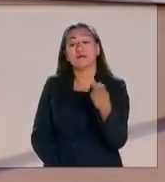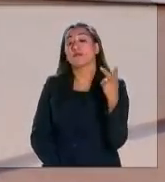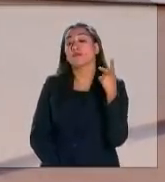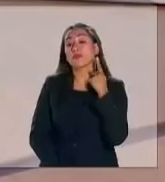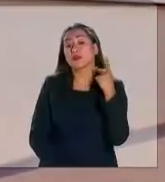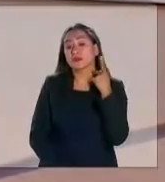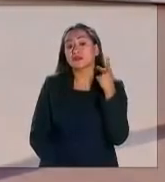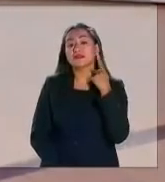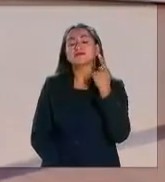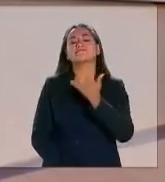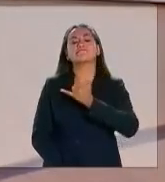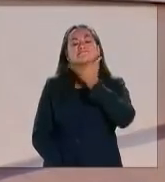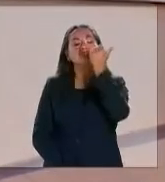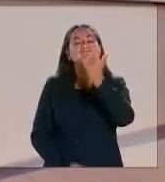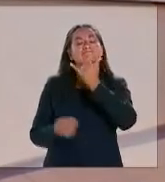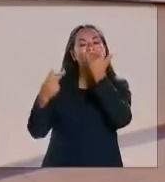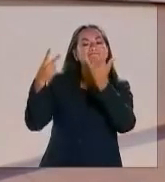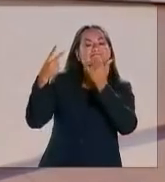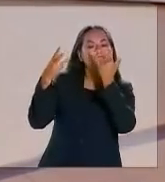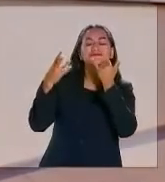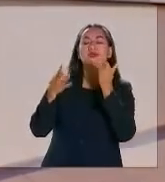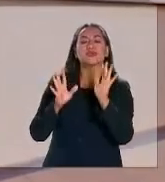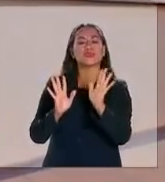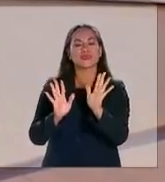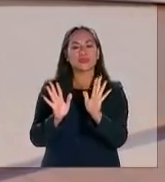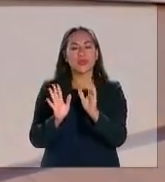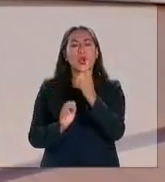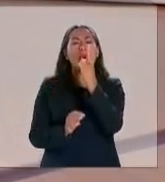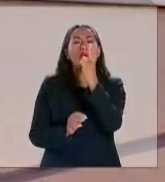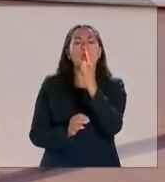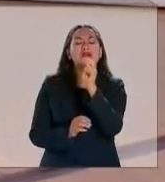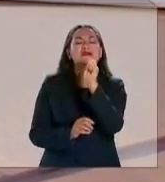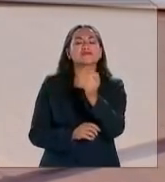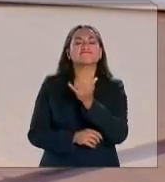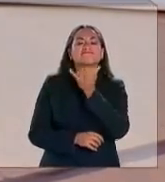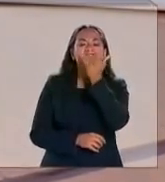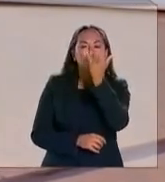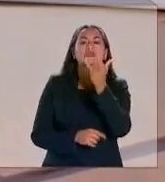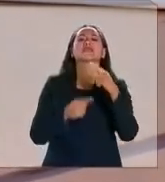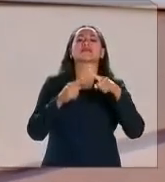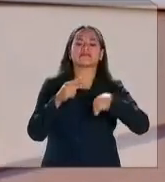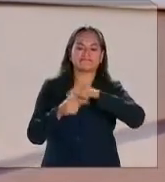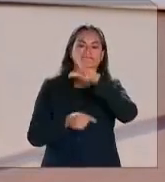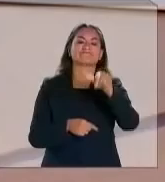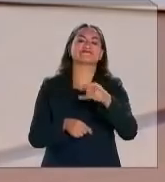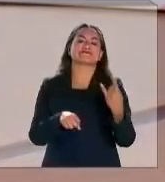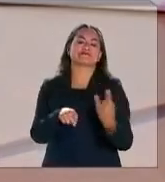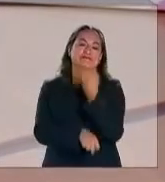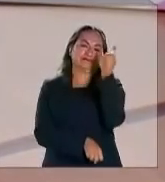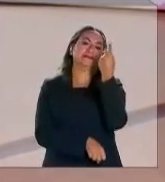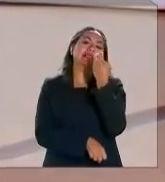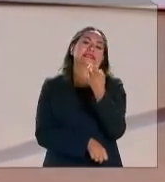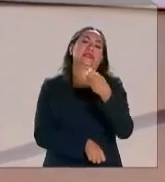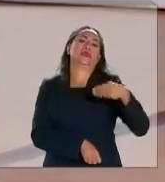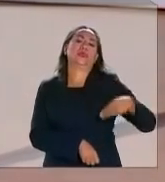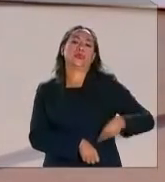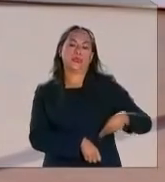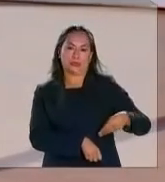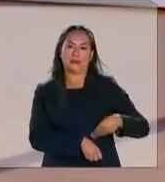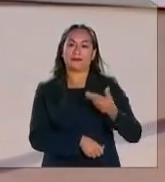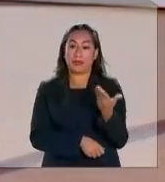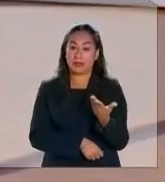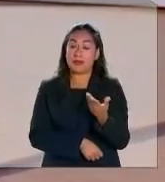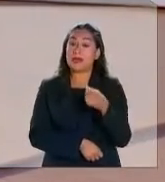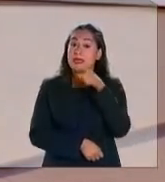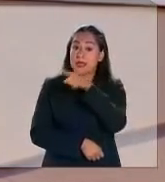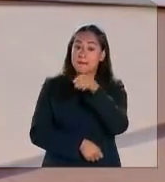y lo demás son consecuencias yo si te respondo lo que mismo quiso contestar no sólo fue un error fue una humillación al pueblo de